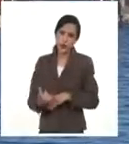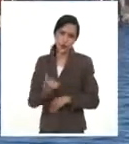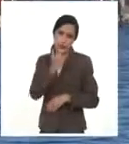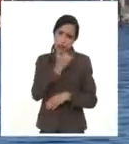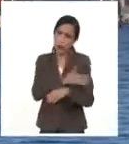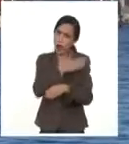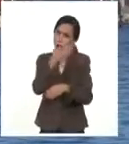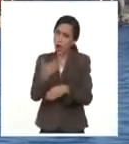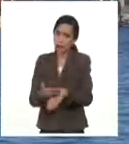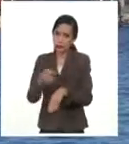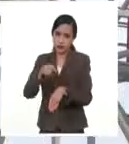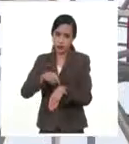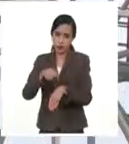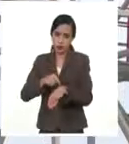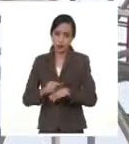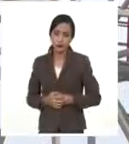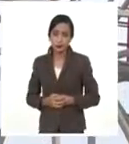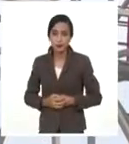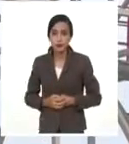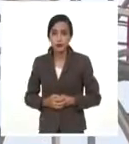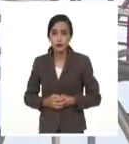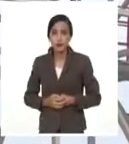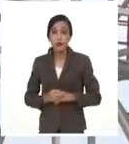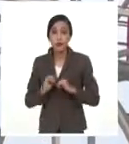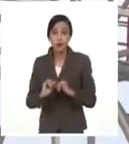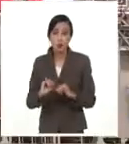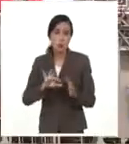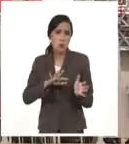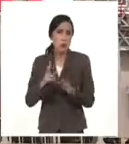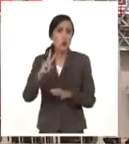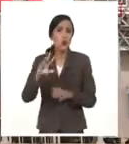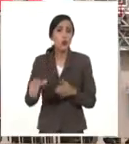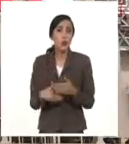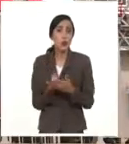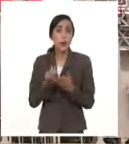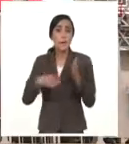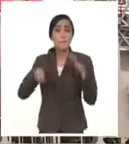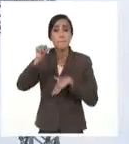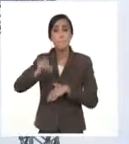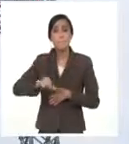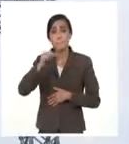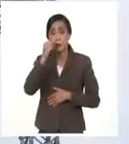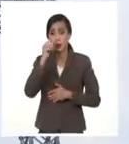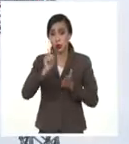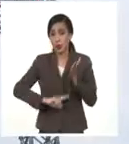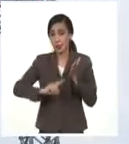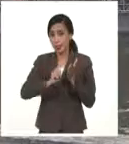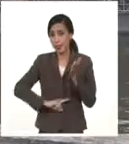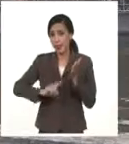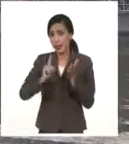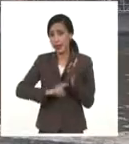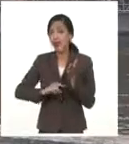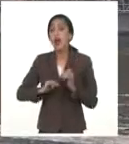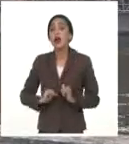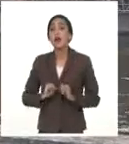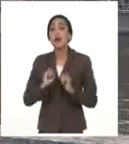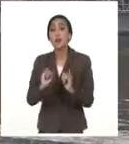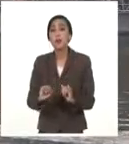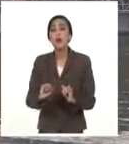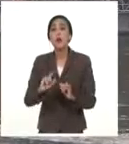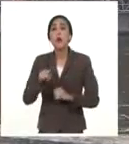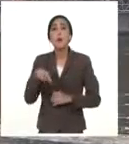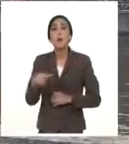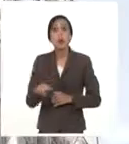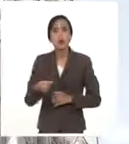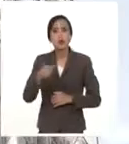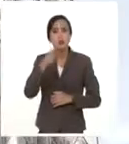capacidad de generación en el sistema eléctrico. Hace 2 días, el ministro de Energía y Minas, compañero Iván Arronte Cruz, anunció la próxima llegada